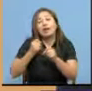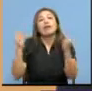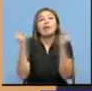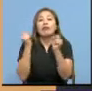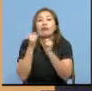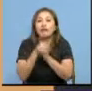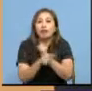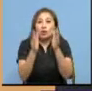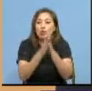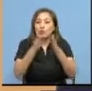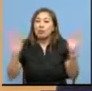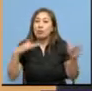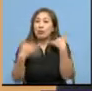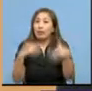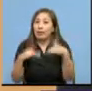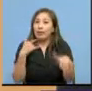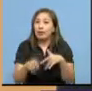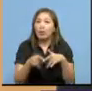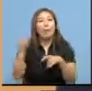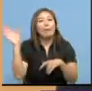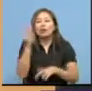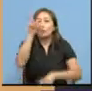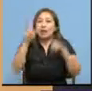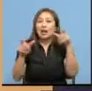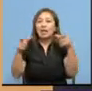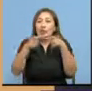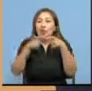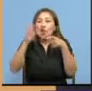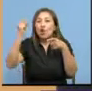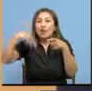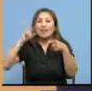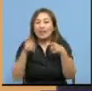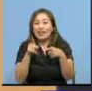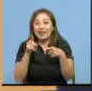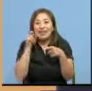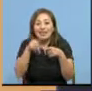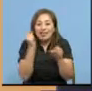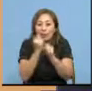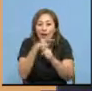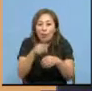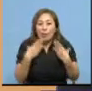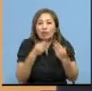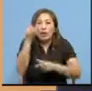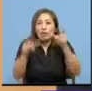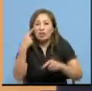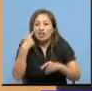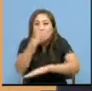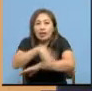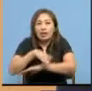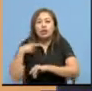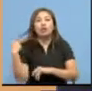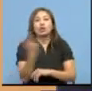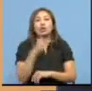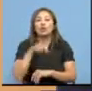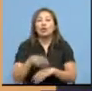un tiempo de emergencia y alerta para todas las ongs que trabajamos en esta problemática y realmente lo que nosotros hacemos